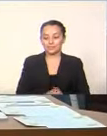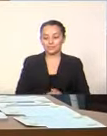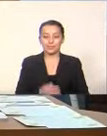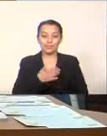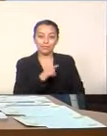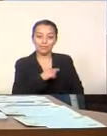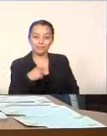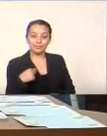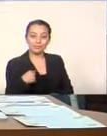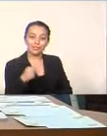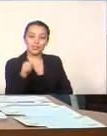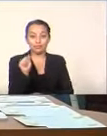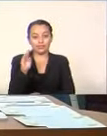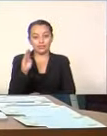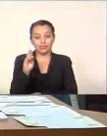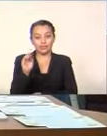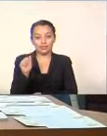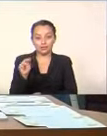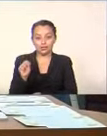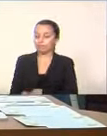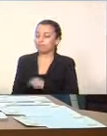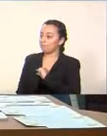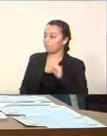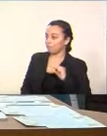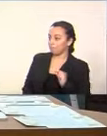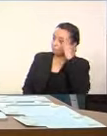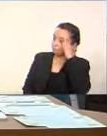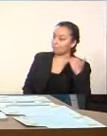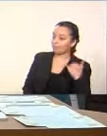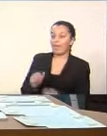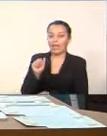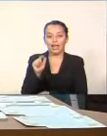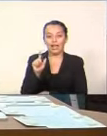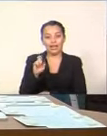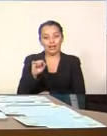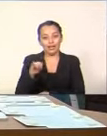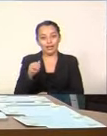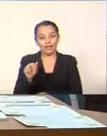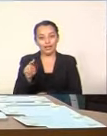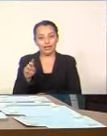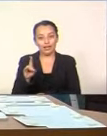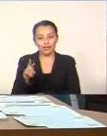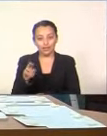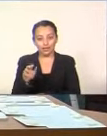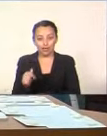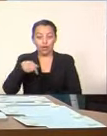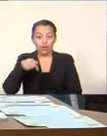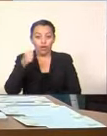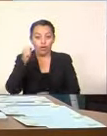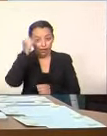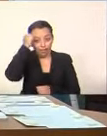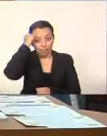Abraham. Fíjate que yo estoy muy contento porque ahora nos vamos a dedicar a ver clases de matemática con nuestros amiguitos. Así que seremos